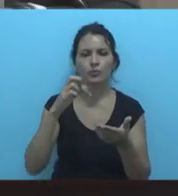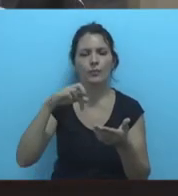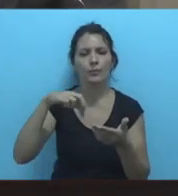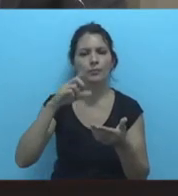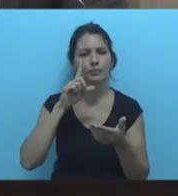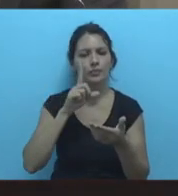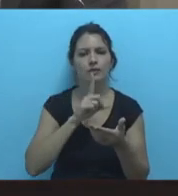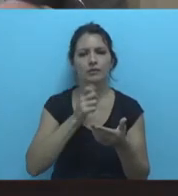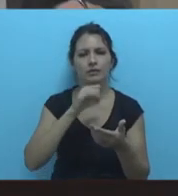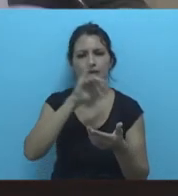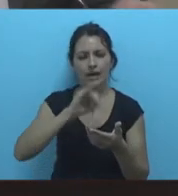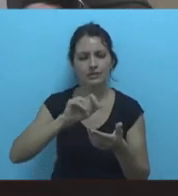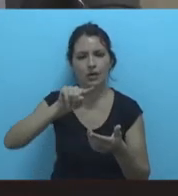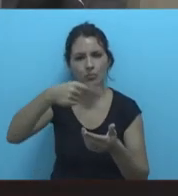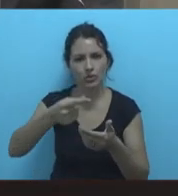sesión.